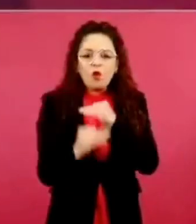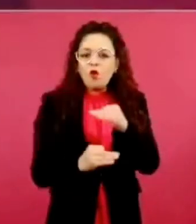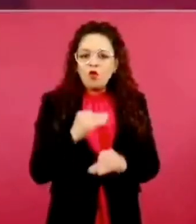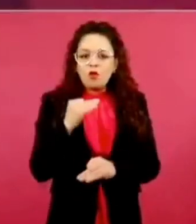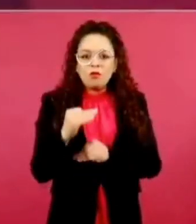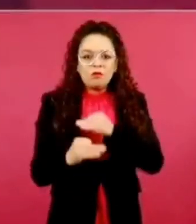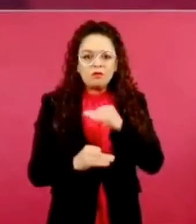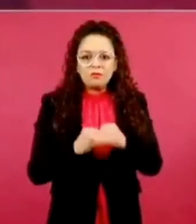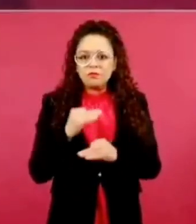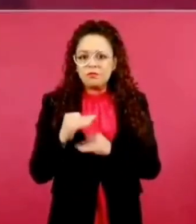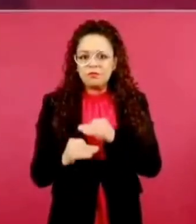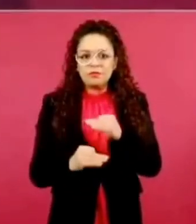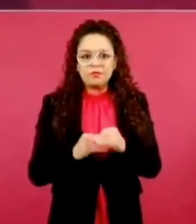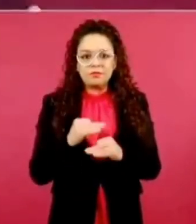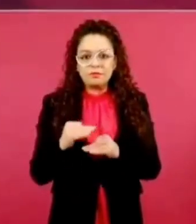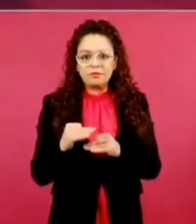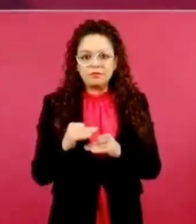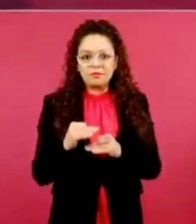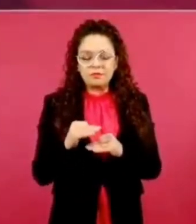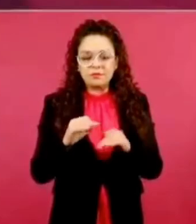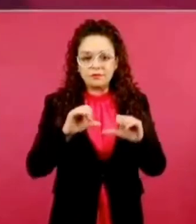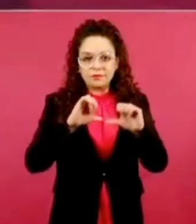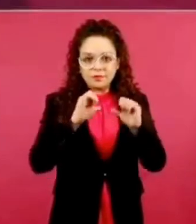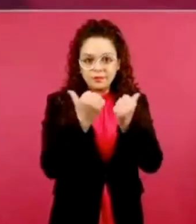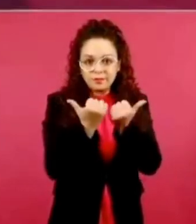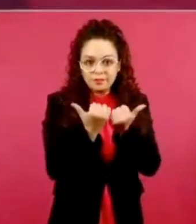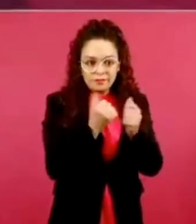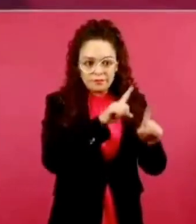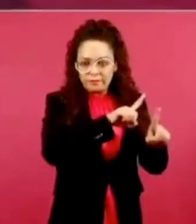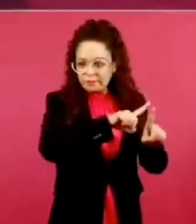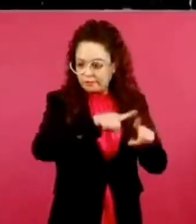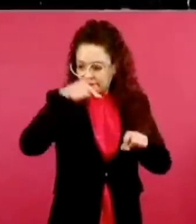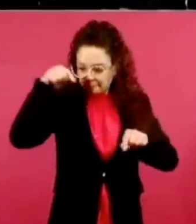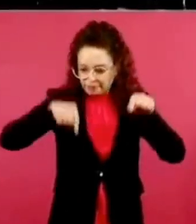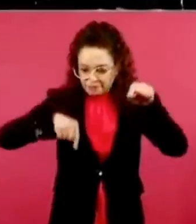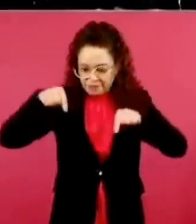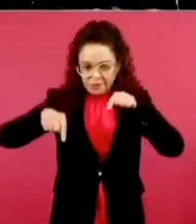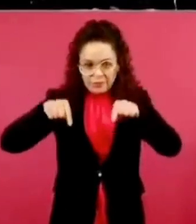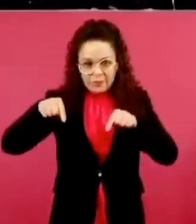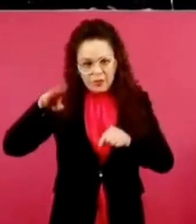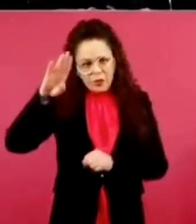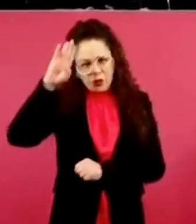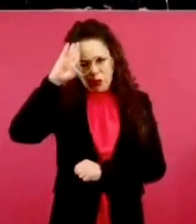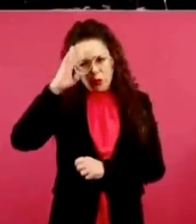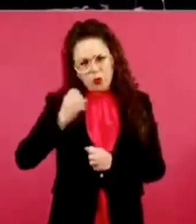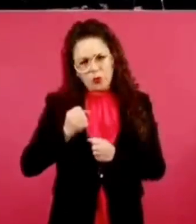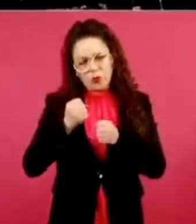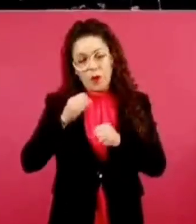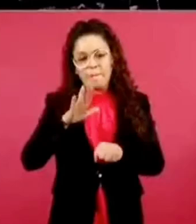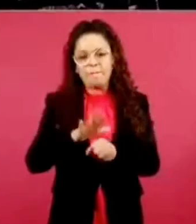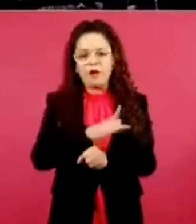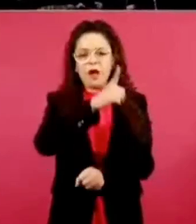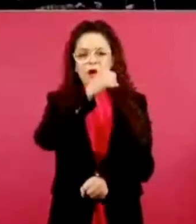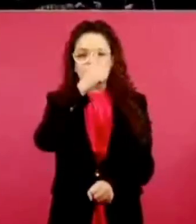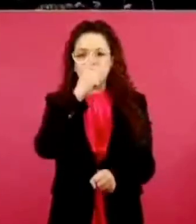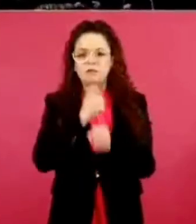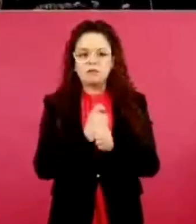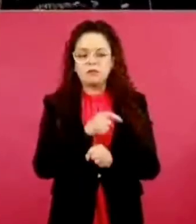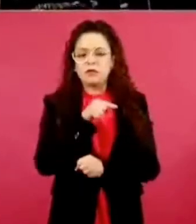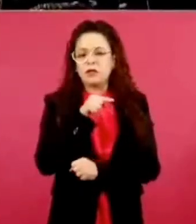Sí. Y en el sector salud, en especial, pues se robaban el dinero de